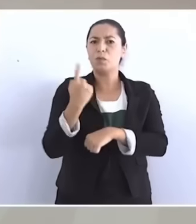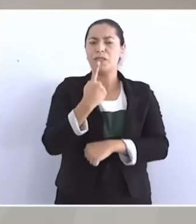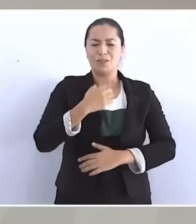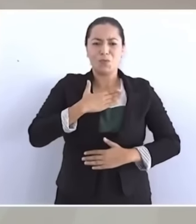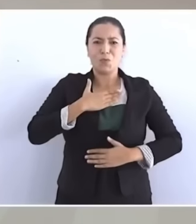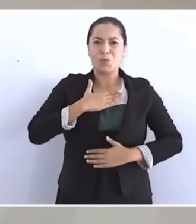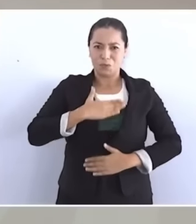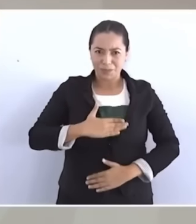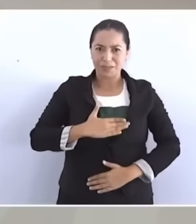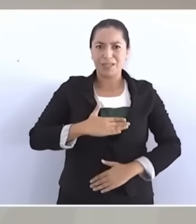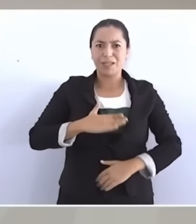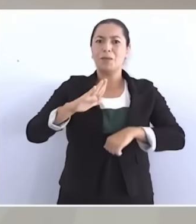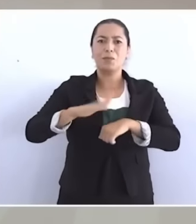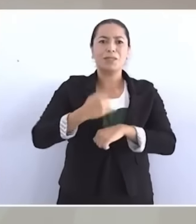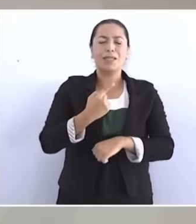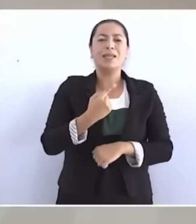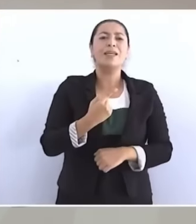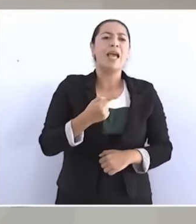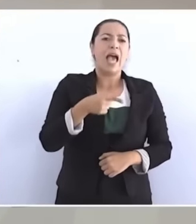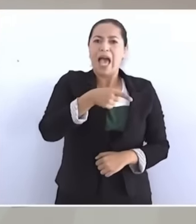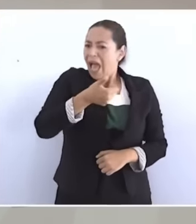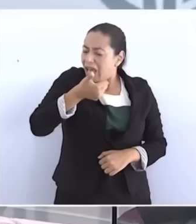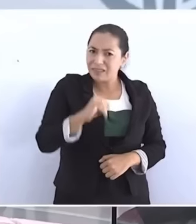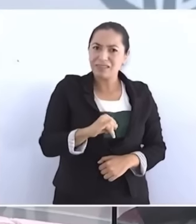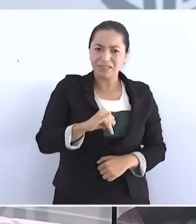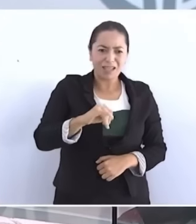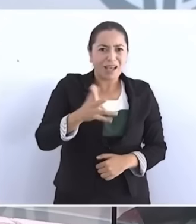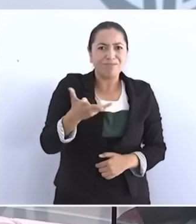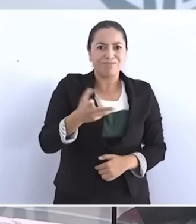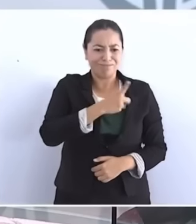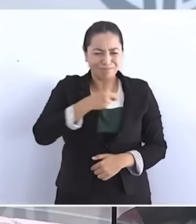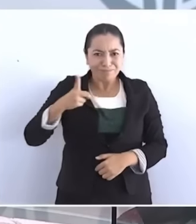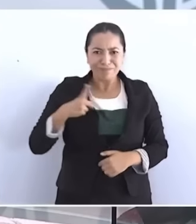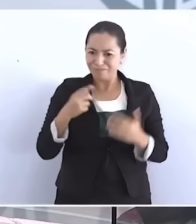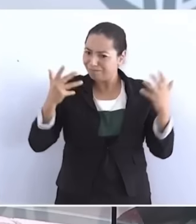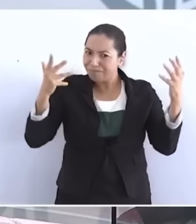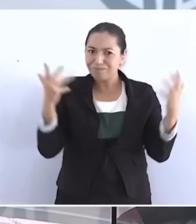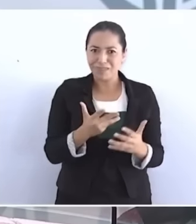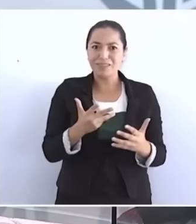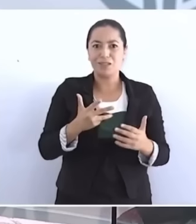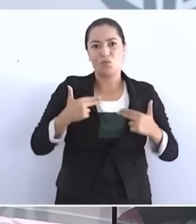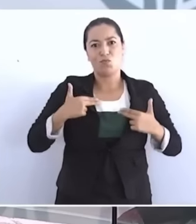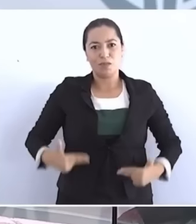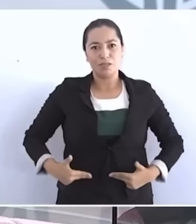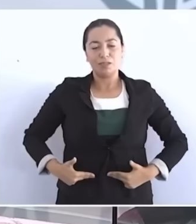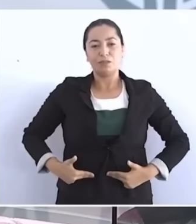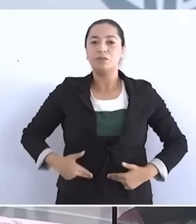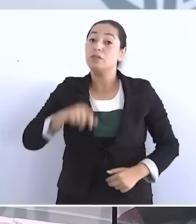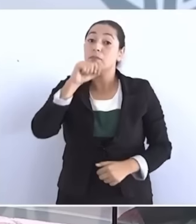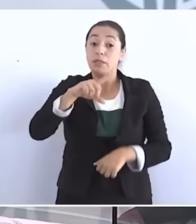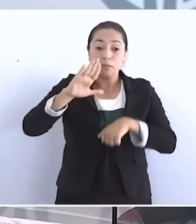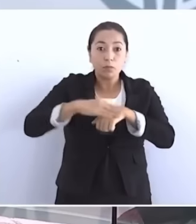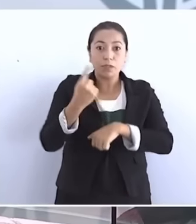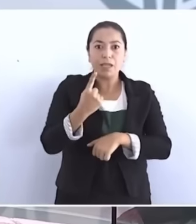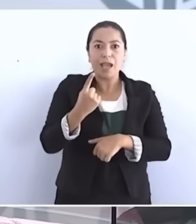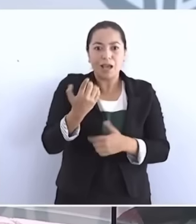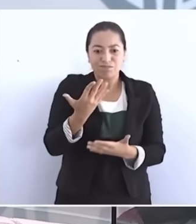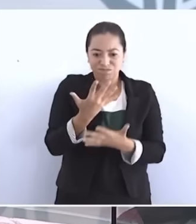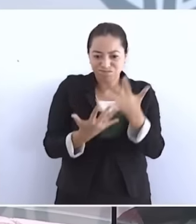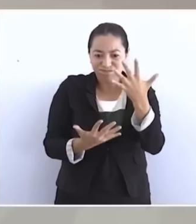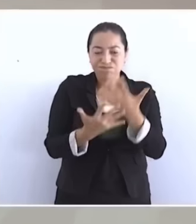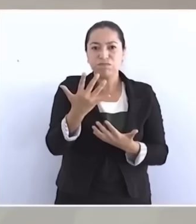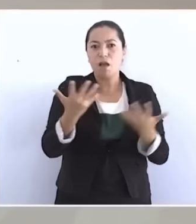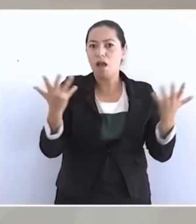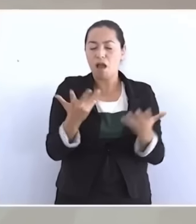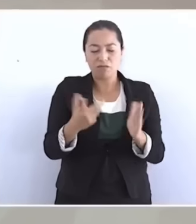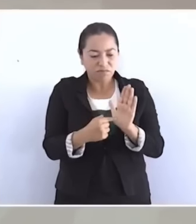porque así debe ser por humanismo, pero además porque da resultados. La economía de